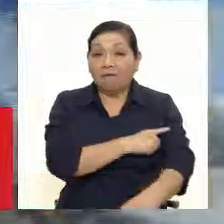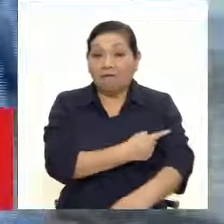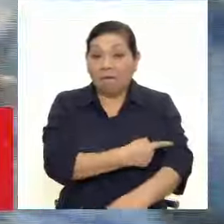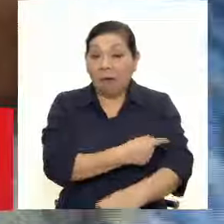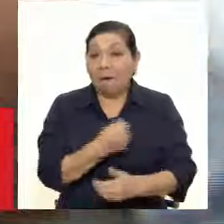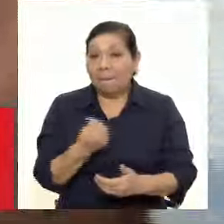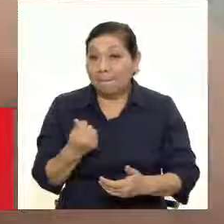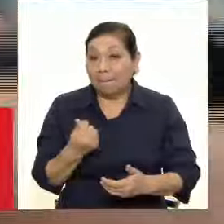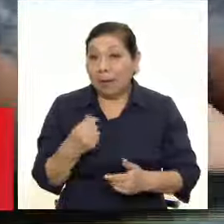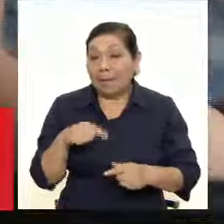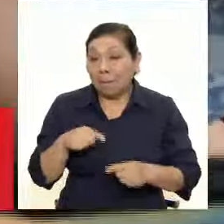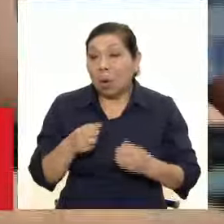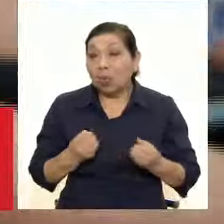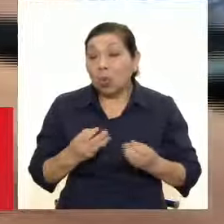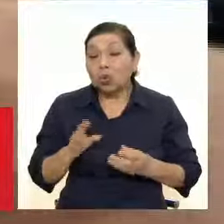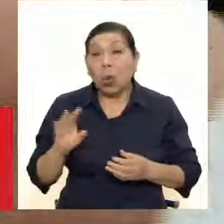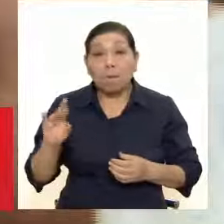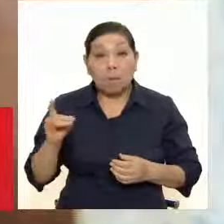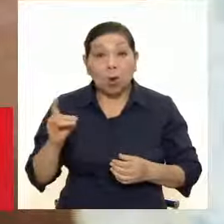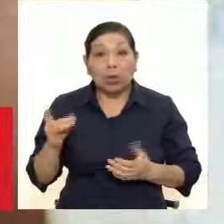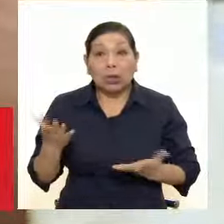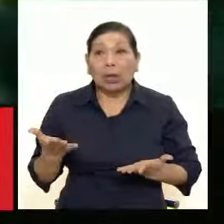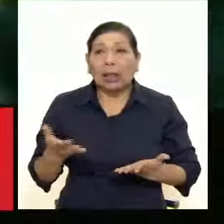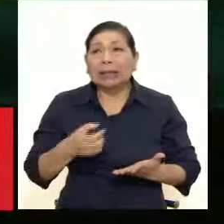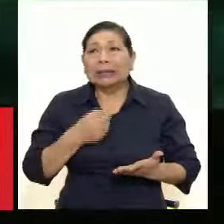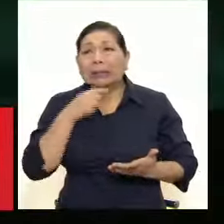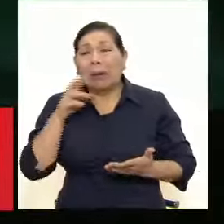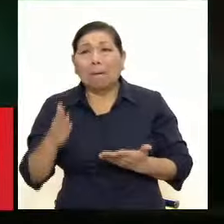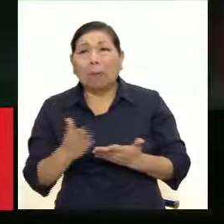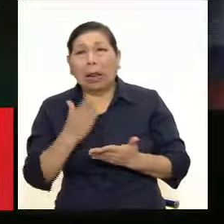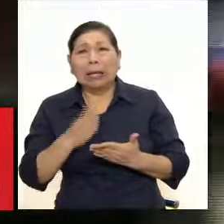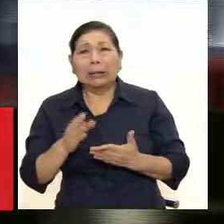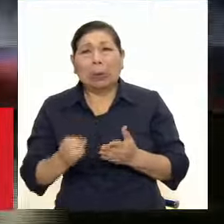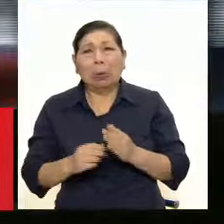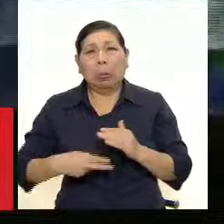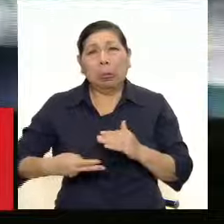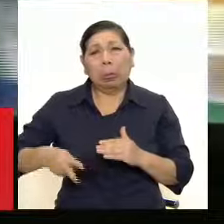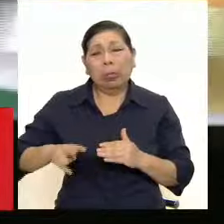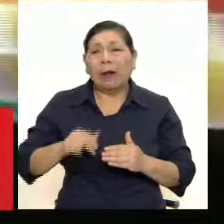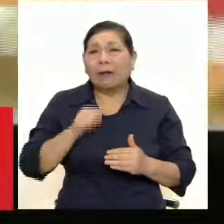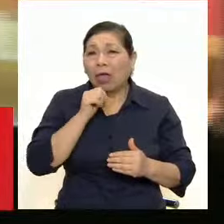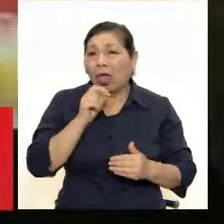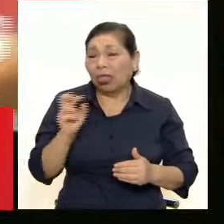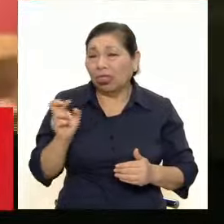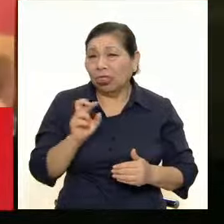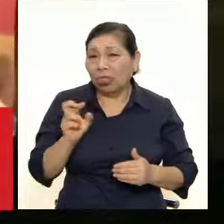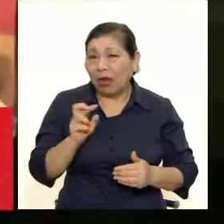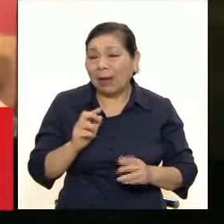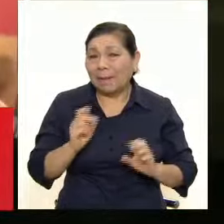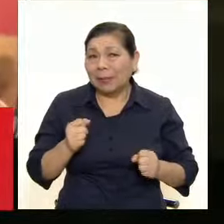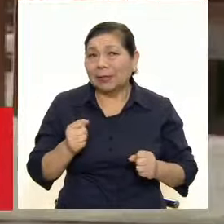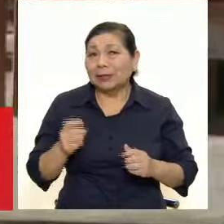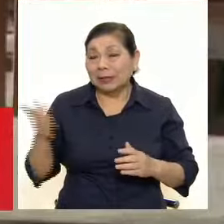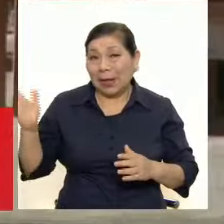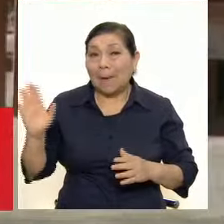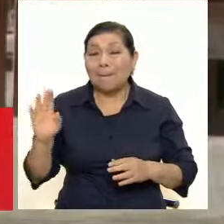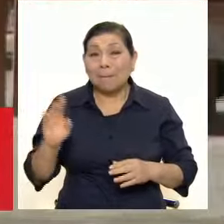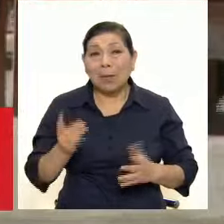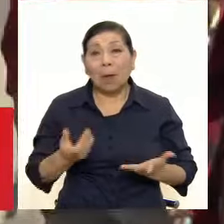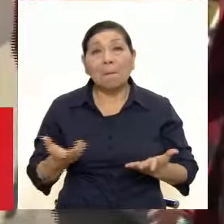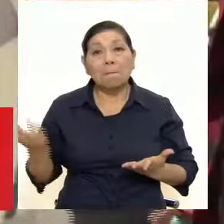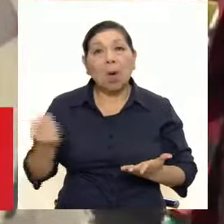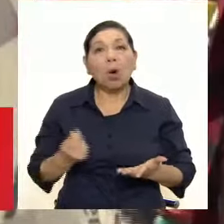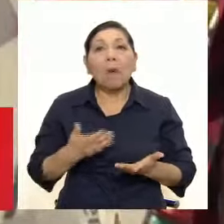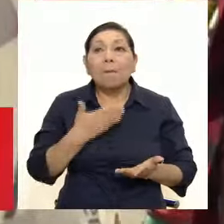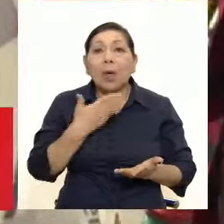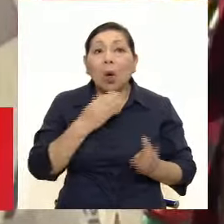de la moneda peruana, muchos bolivianos, ante la crisis económica, la inflación y la escasez de dólares en el país del altiplano, han optado